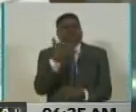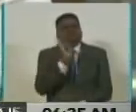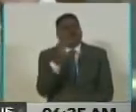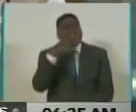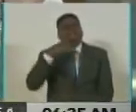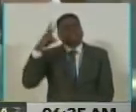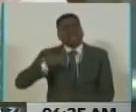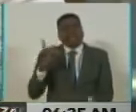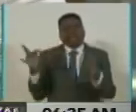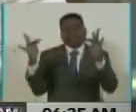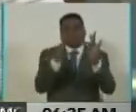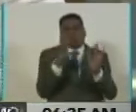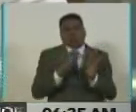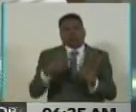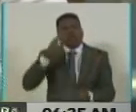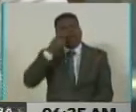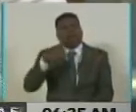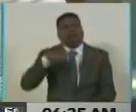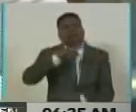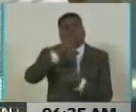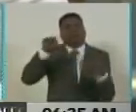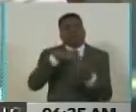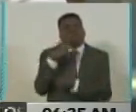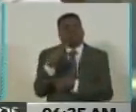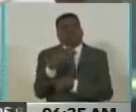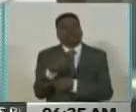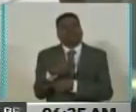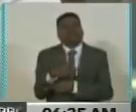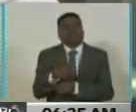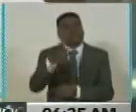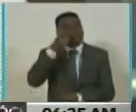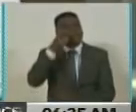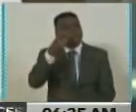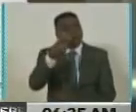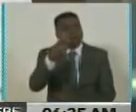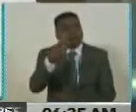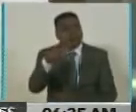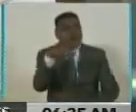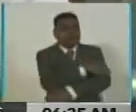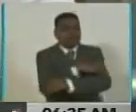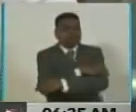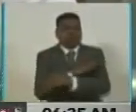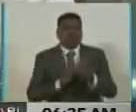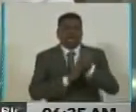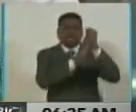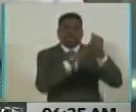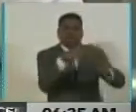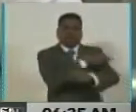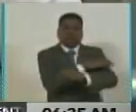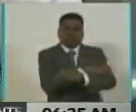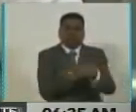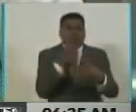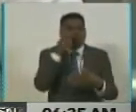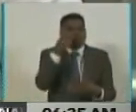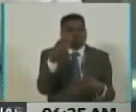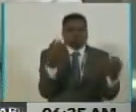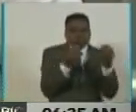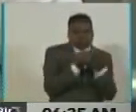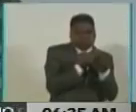conexión entre el pueblo revolucionario y el gobierno nacional y el pueblo opositor y los líderes de la oposición venezolana? Mira, yo creo que